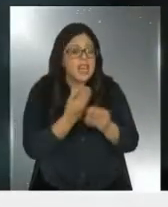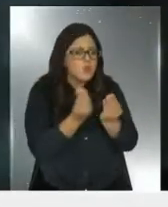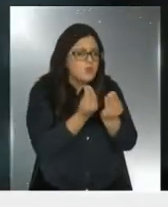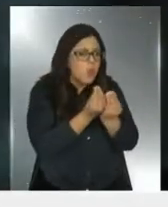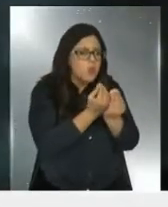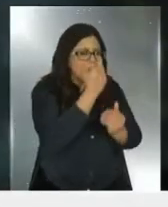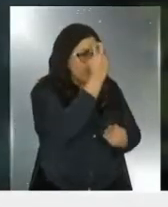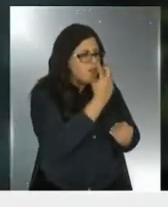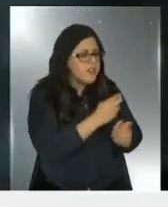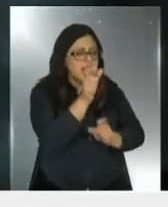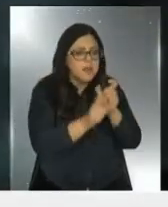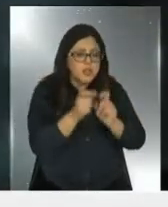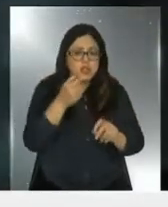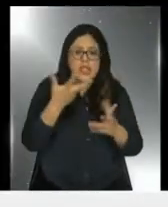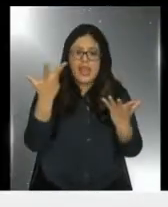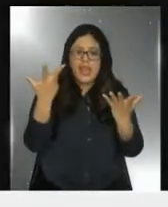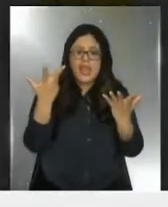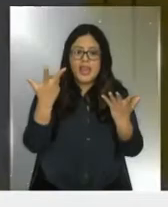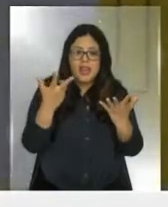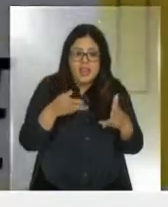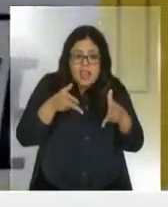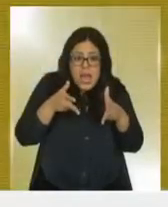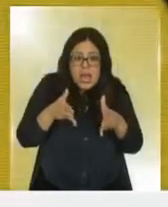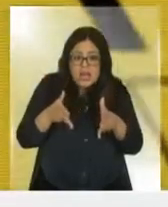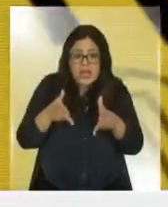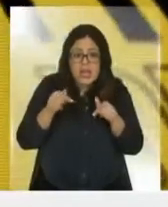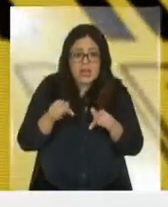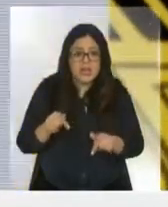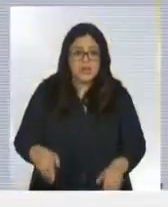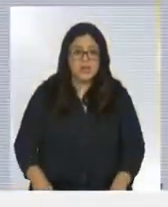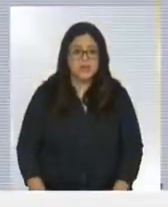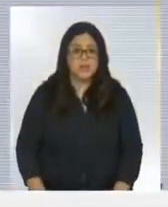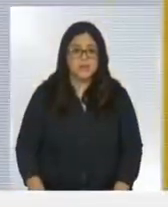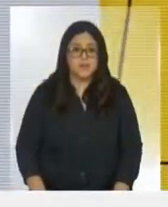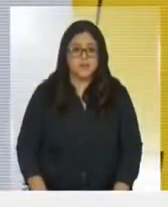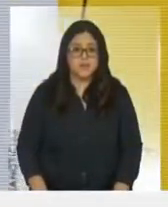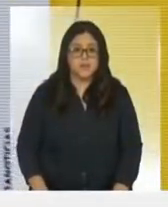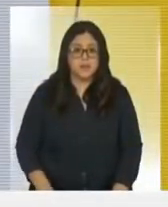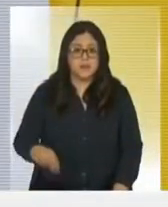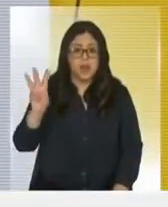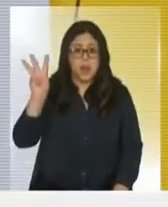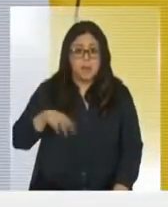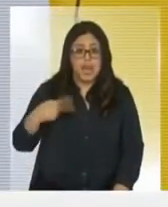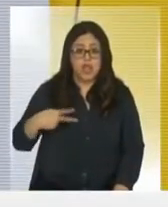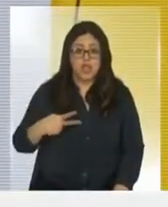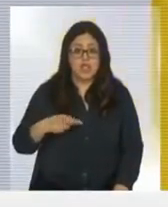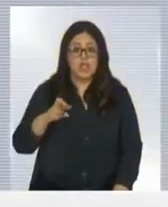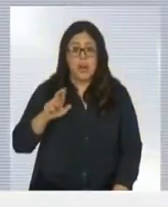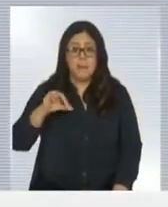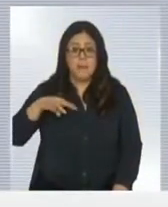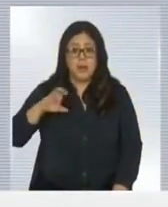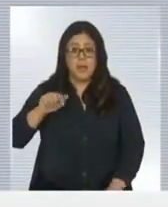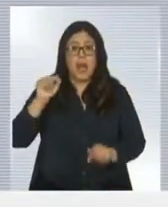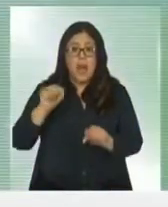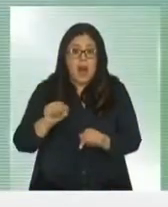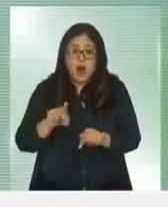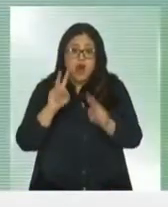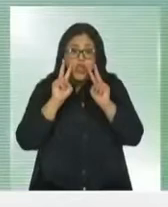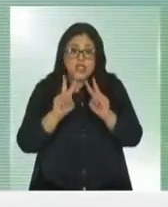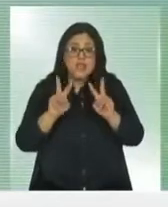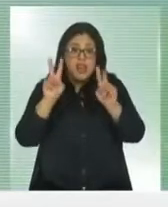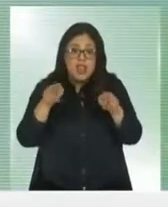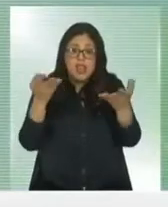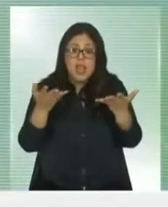o de ciberatacantes. Mega Noticias Prime. Aún no se dimensiona, la verdad, la magnitud de este